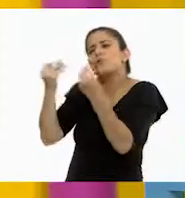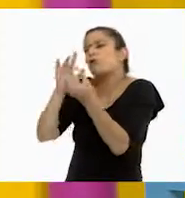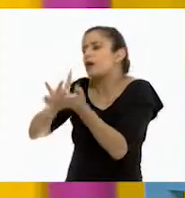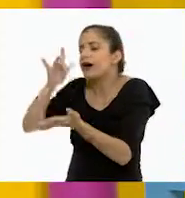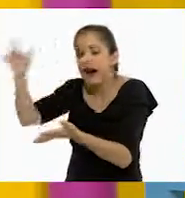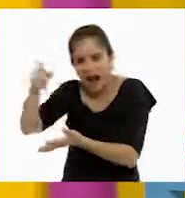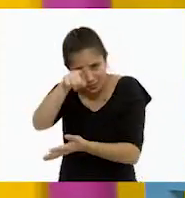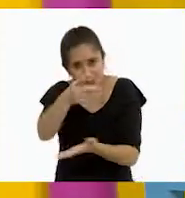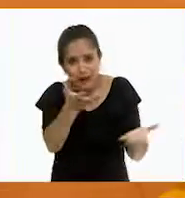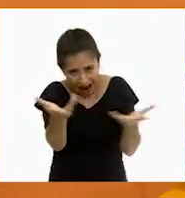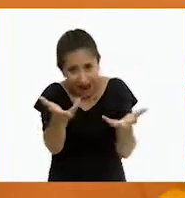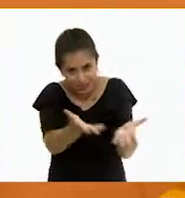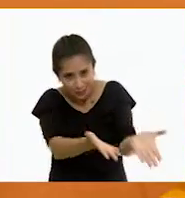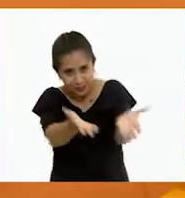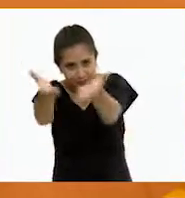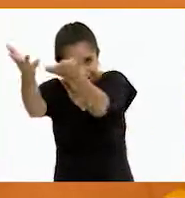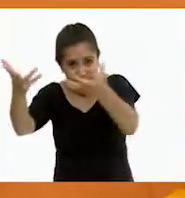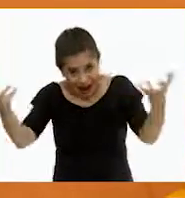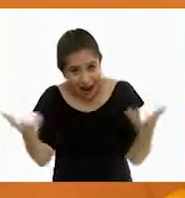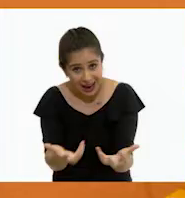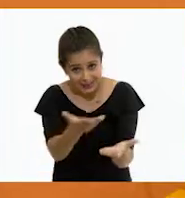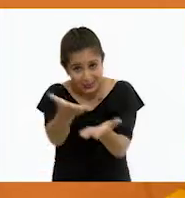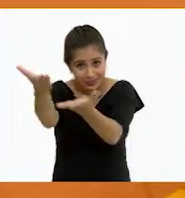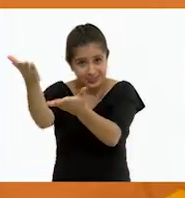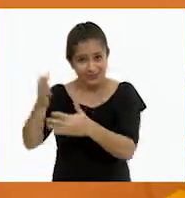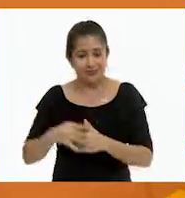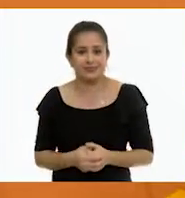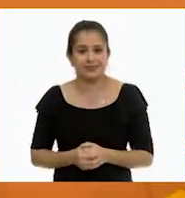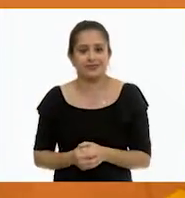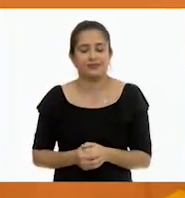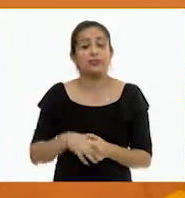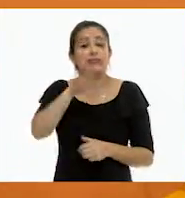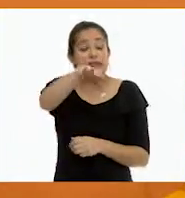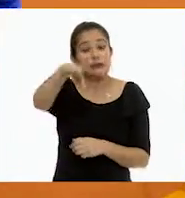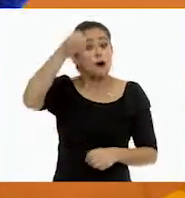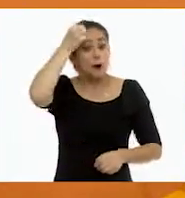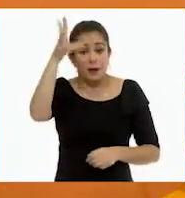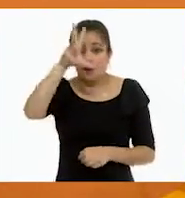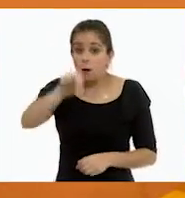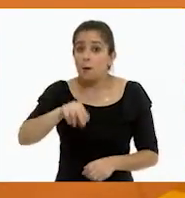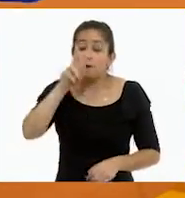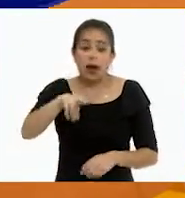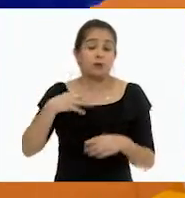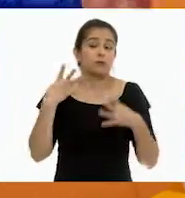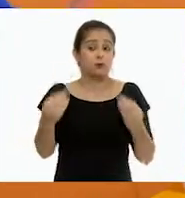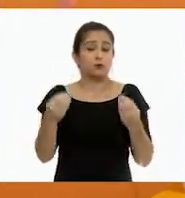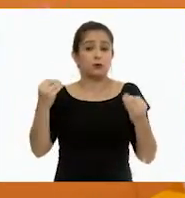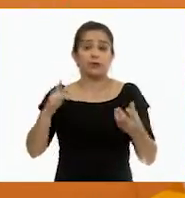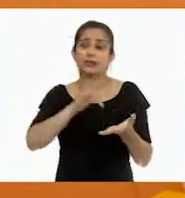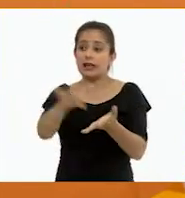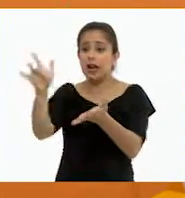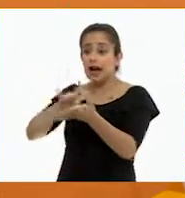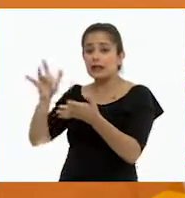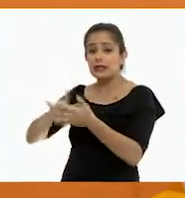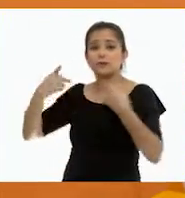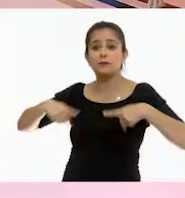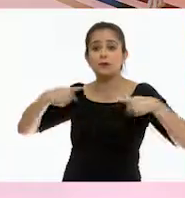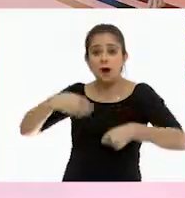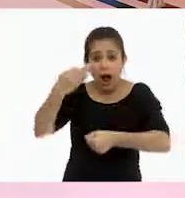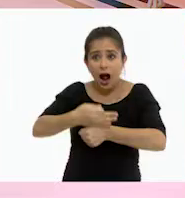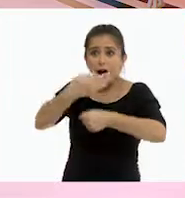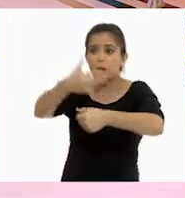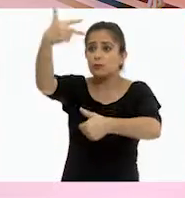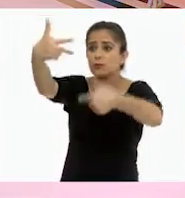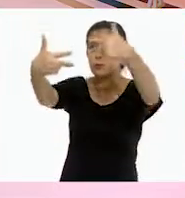decir. Perfecto. Ah, pero se nos había olvidado también que nosotros tenemos que agradecer a todas las personas que están aquí, nuestros técnicos,